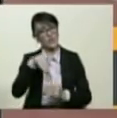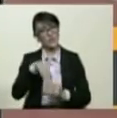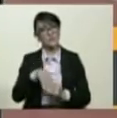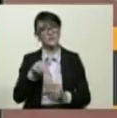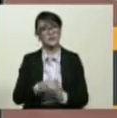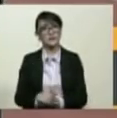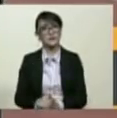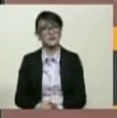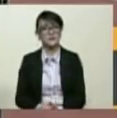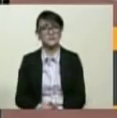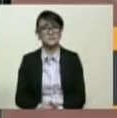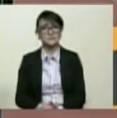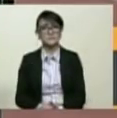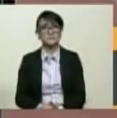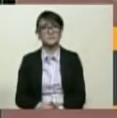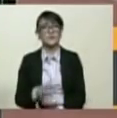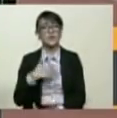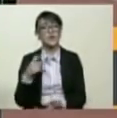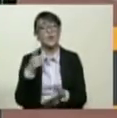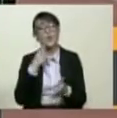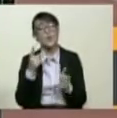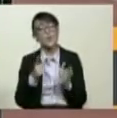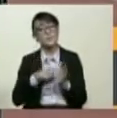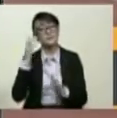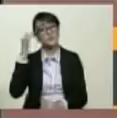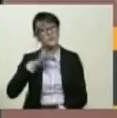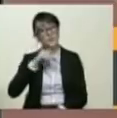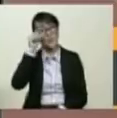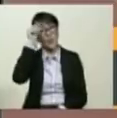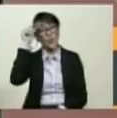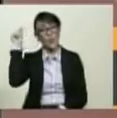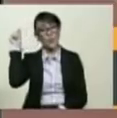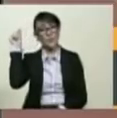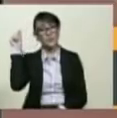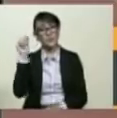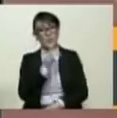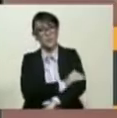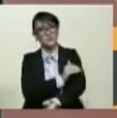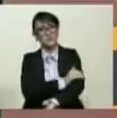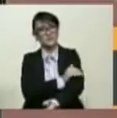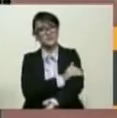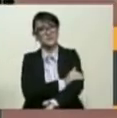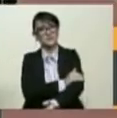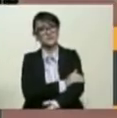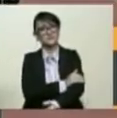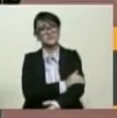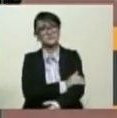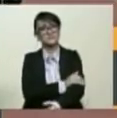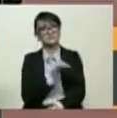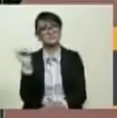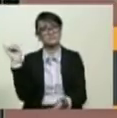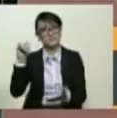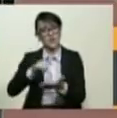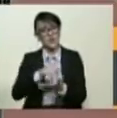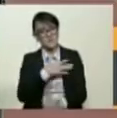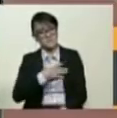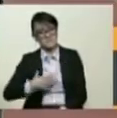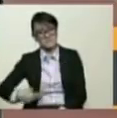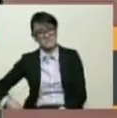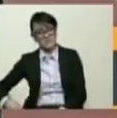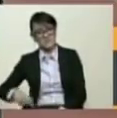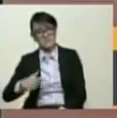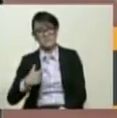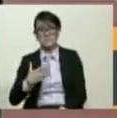que no queremos que se cumpla el sueño de Julio Borges, que es que se bajarse del portaaviones con la banda presidencial terciada.